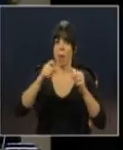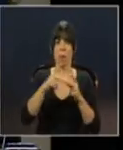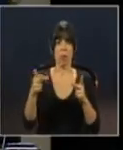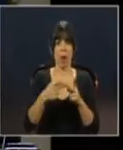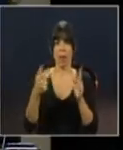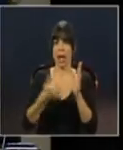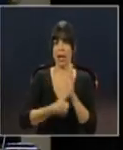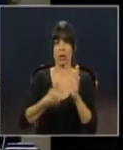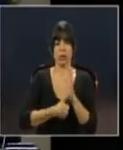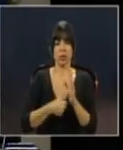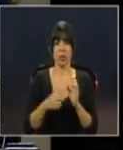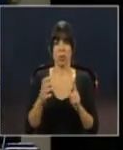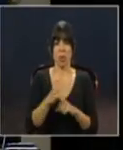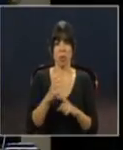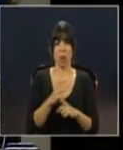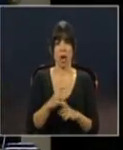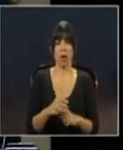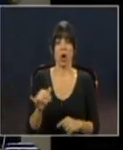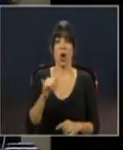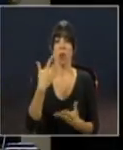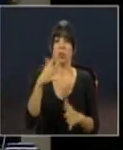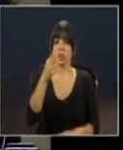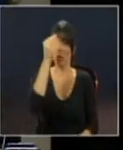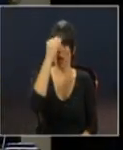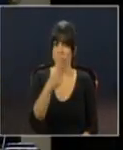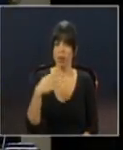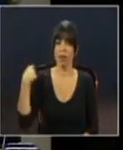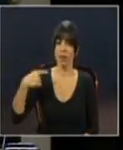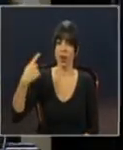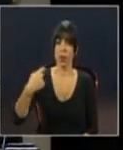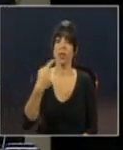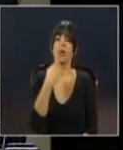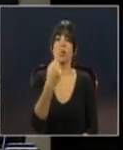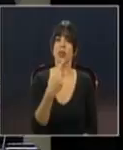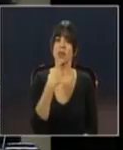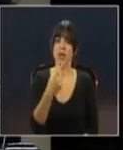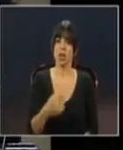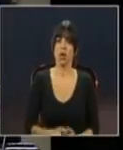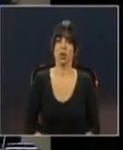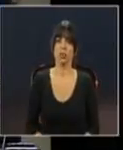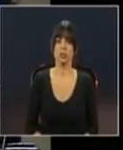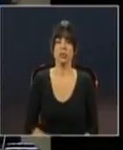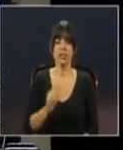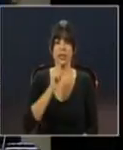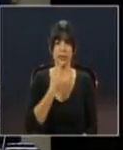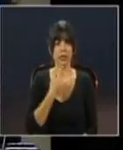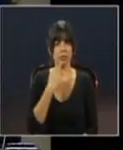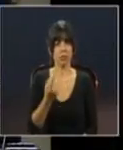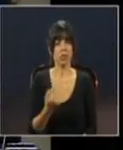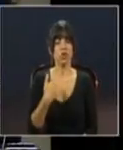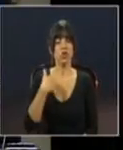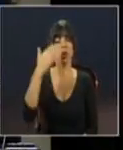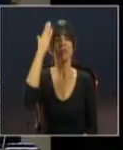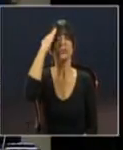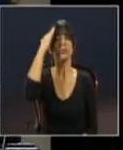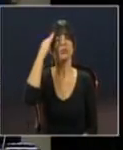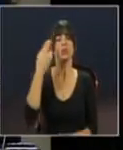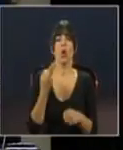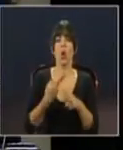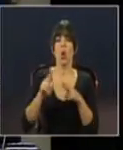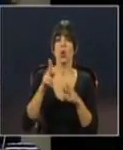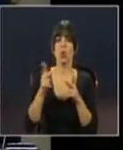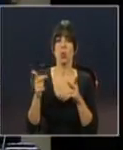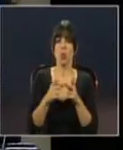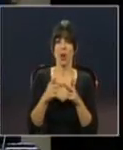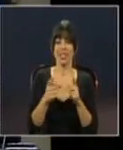elección popular, tal y como lo he señalado de manera repetida y solemne. Soy consciente de lo efímero de mi